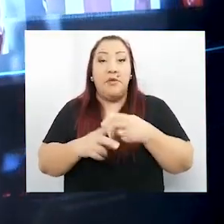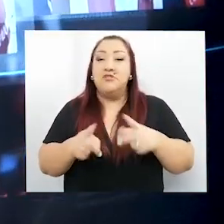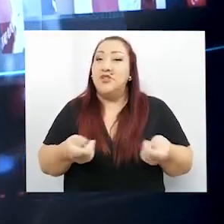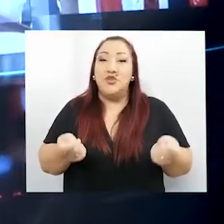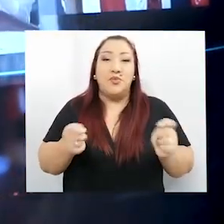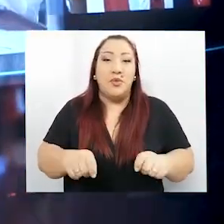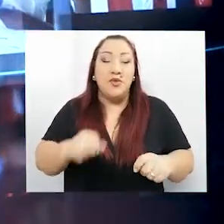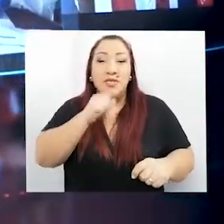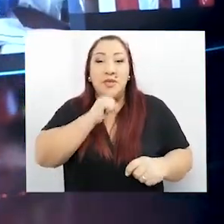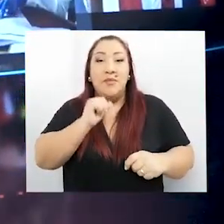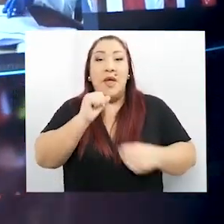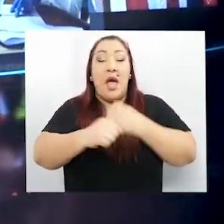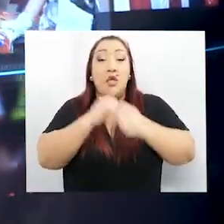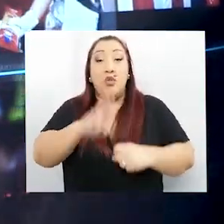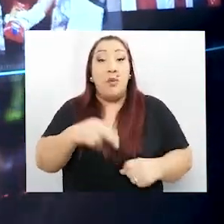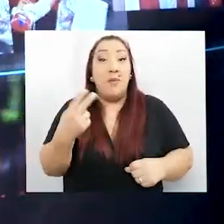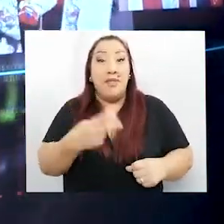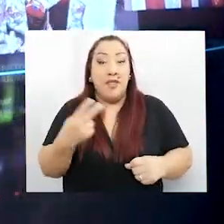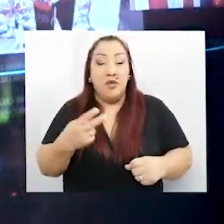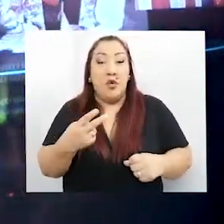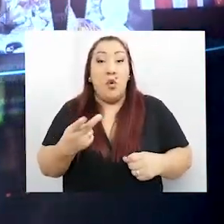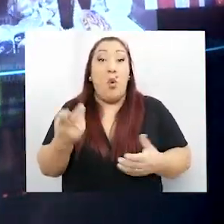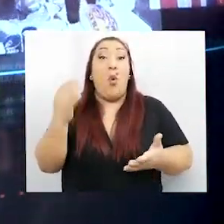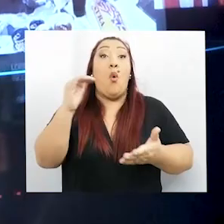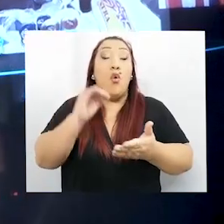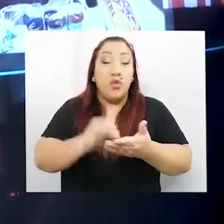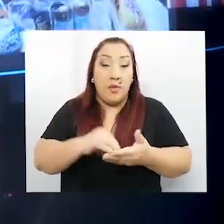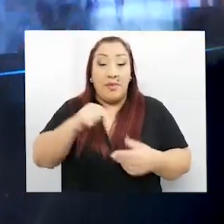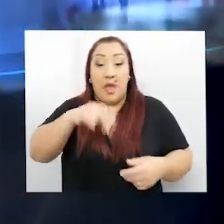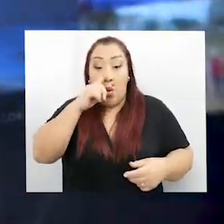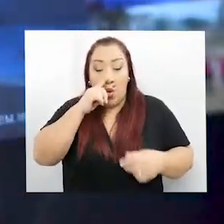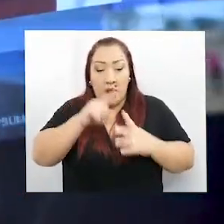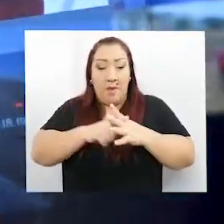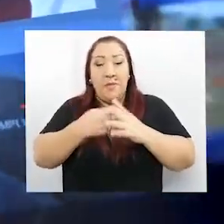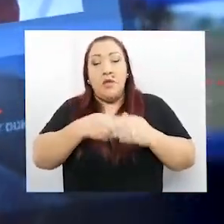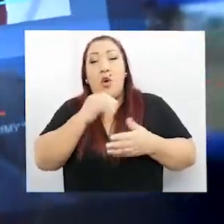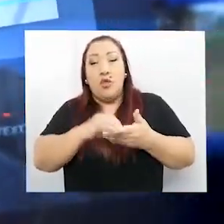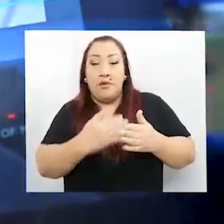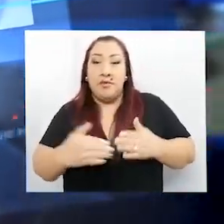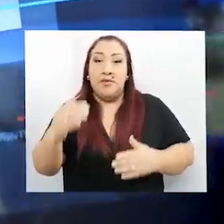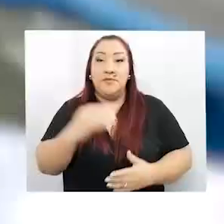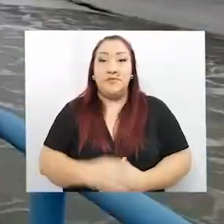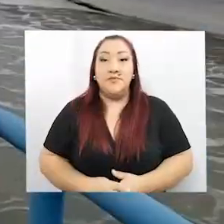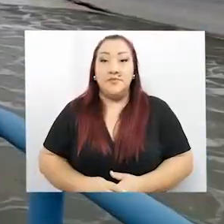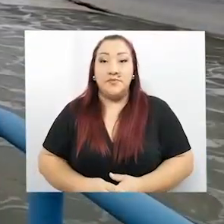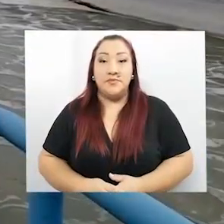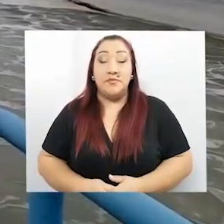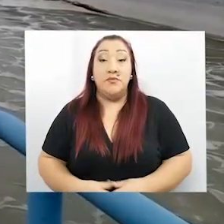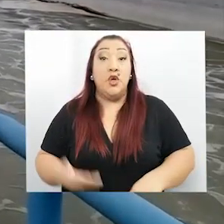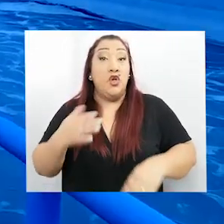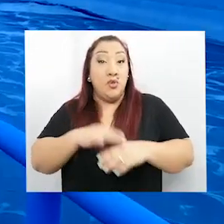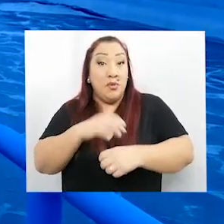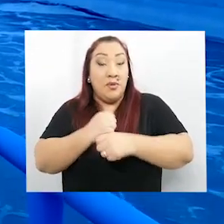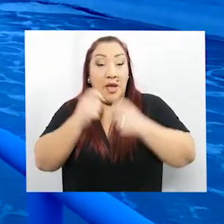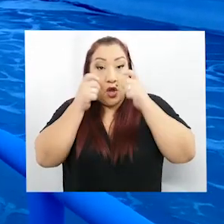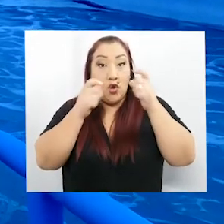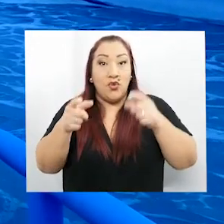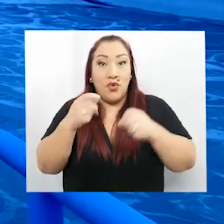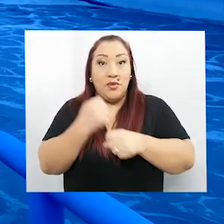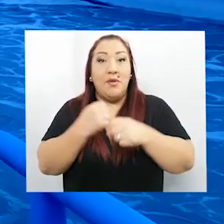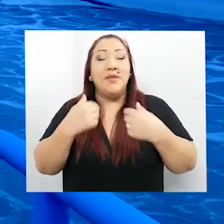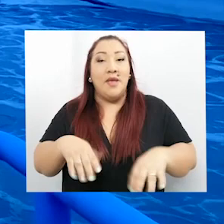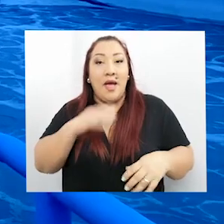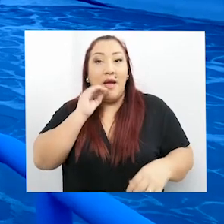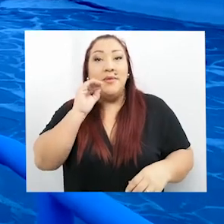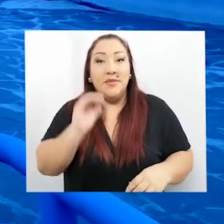Nueva Cajamarca, se suspendió en diciembre del 2022, reiniciándose en junio de este año. Durante la labor de control a la obra,